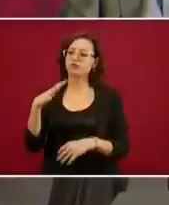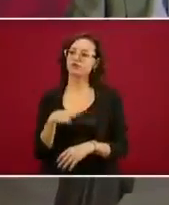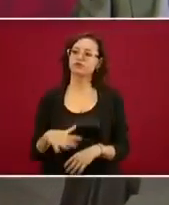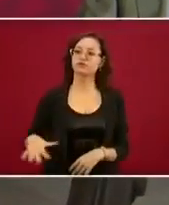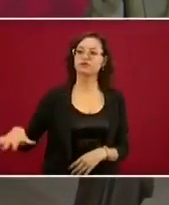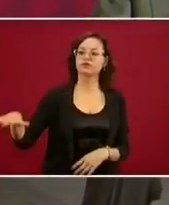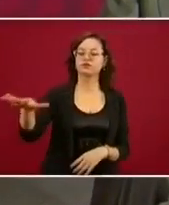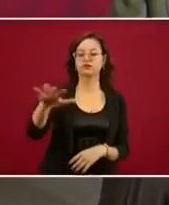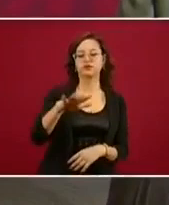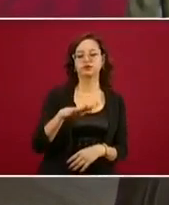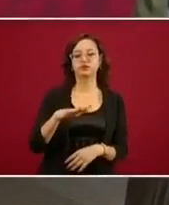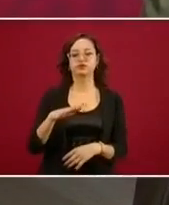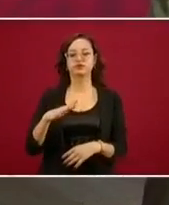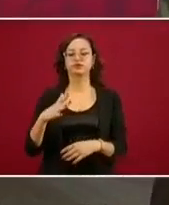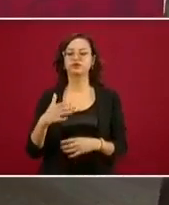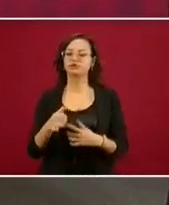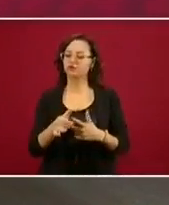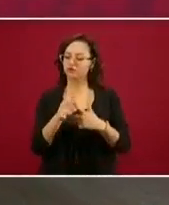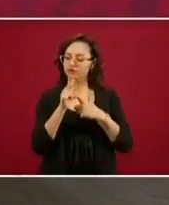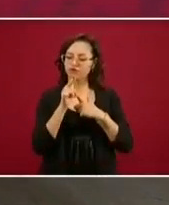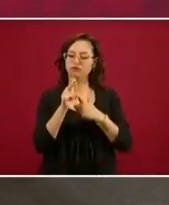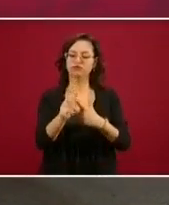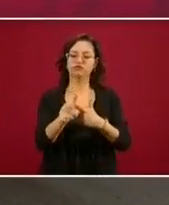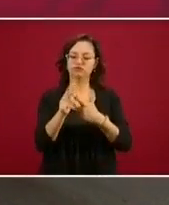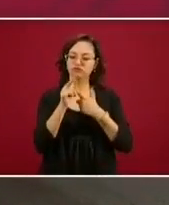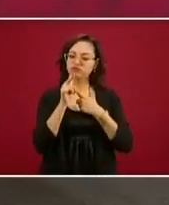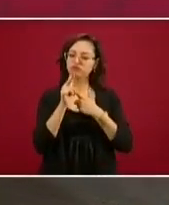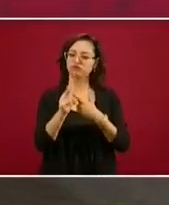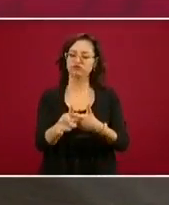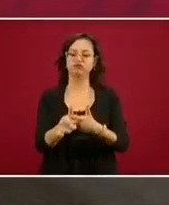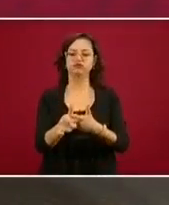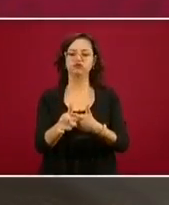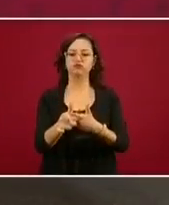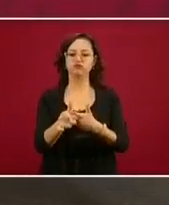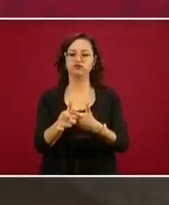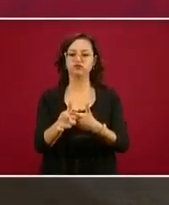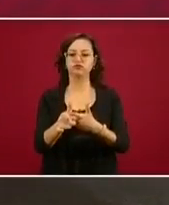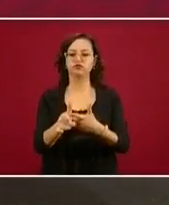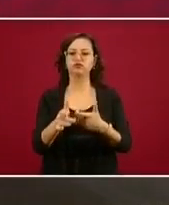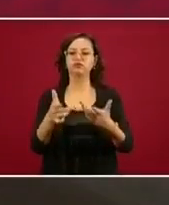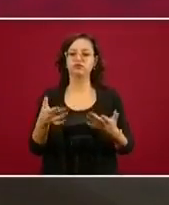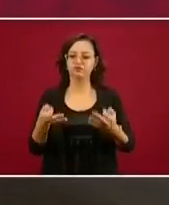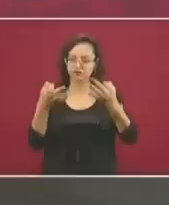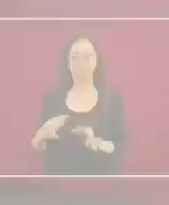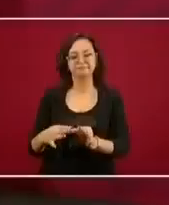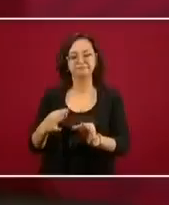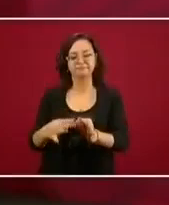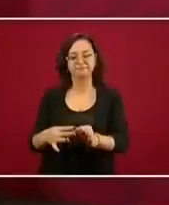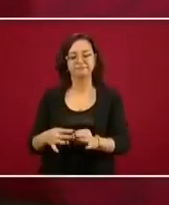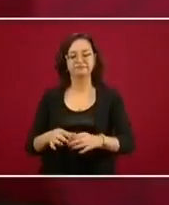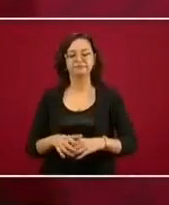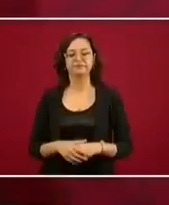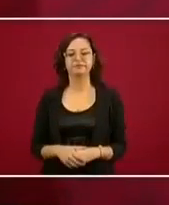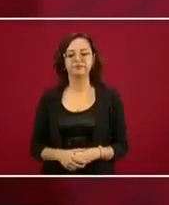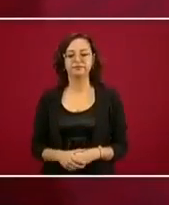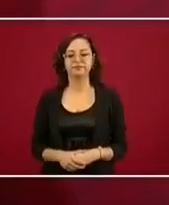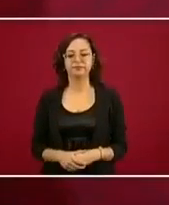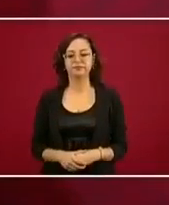Que continuemos actuando como lo venimos haciendo. Nos